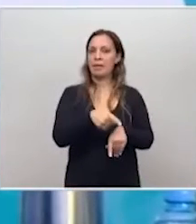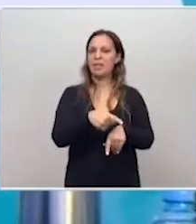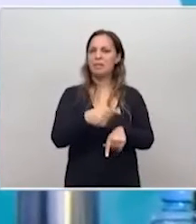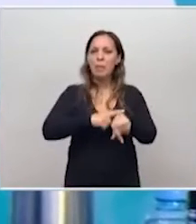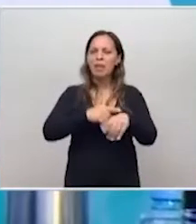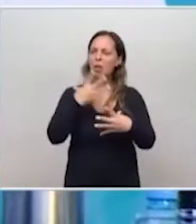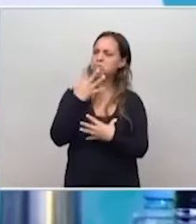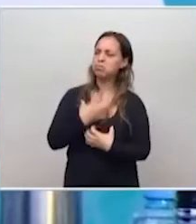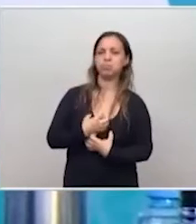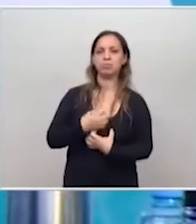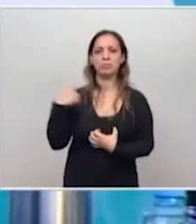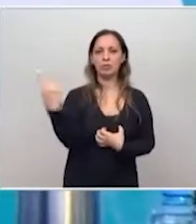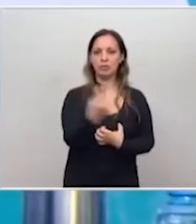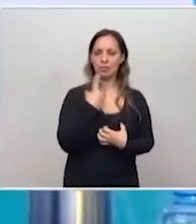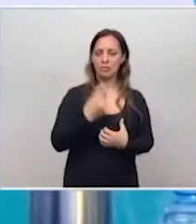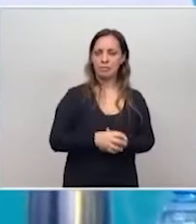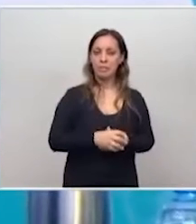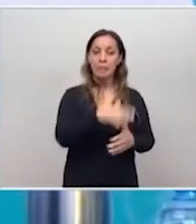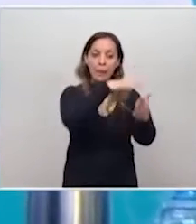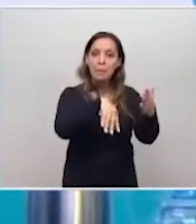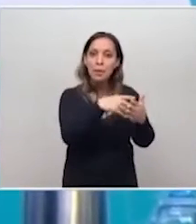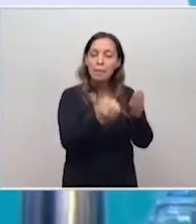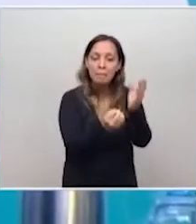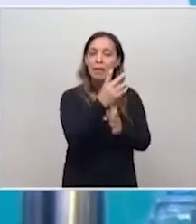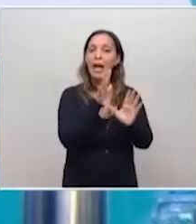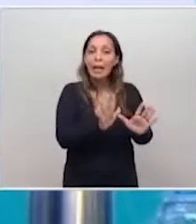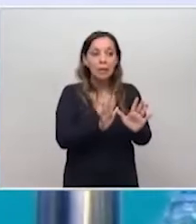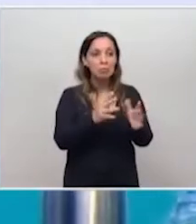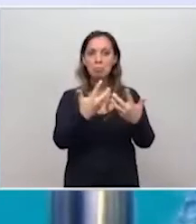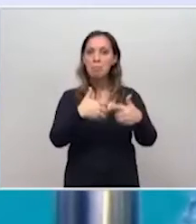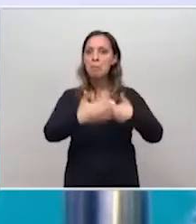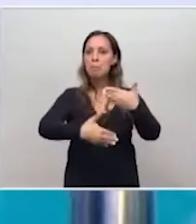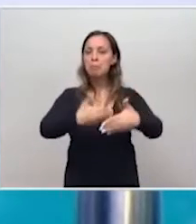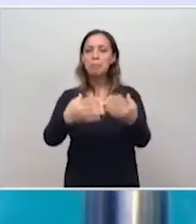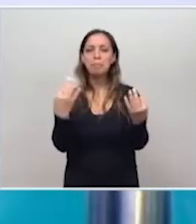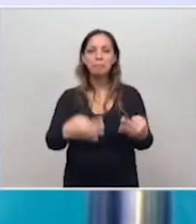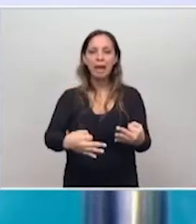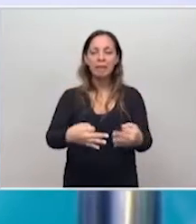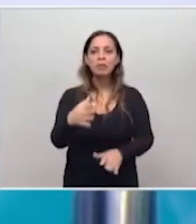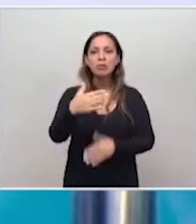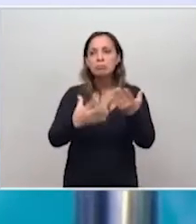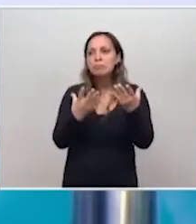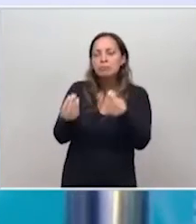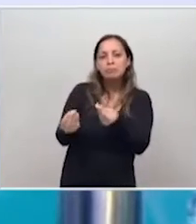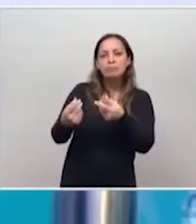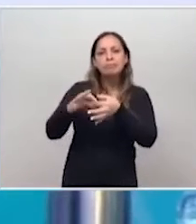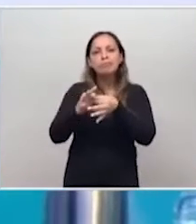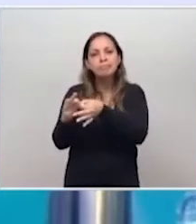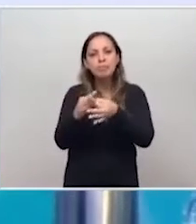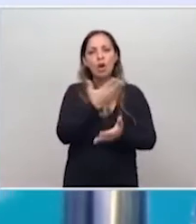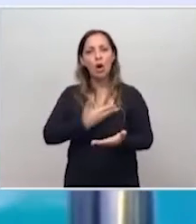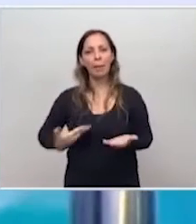angustias. Fue un programa que nació ahí, que funcionó, que estuvo, que colaboró con el gobierno, donde